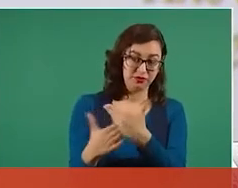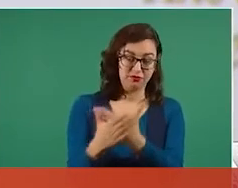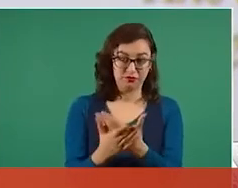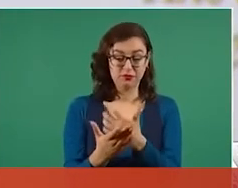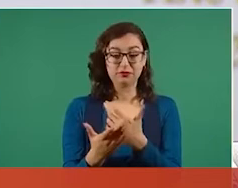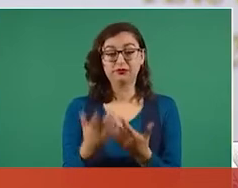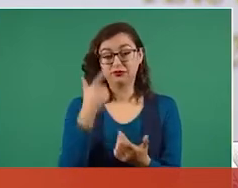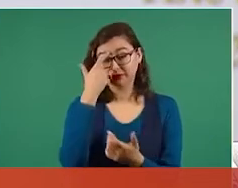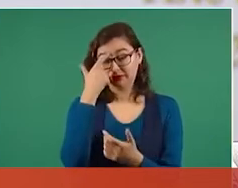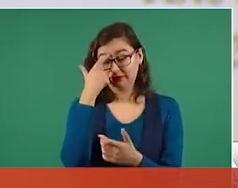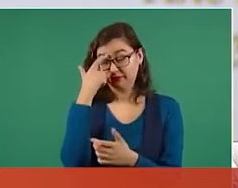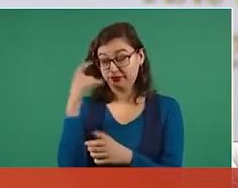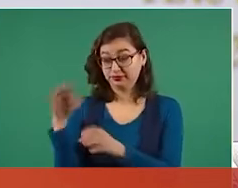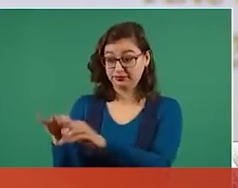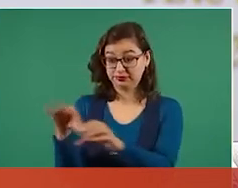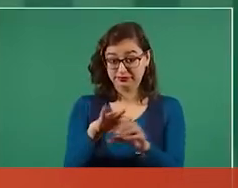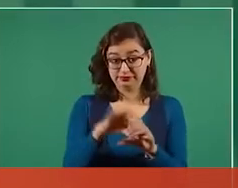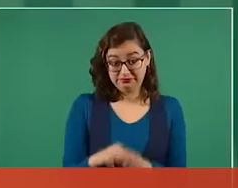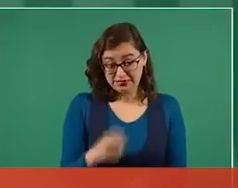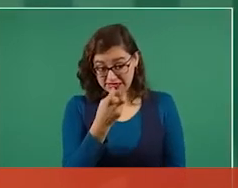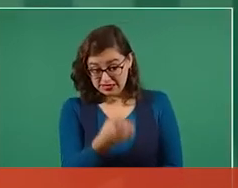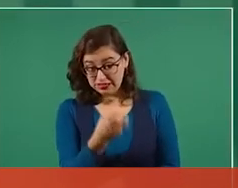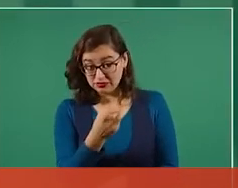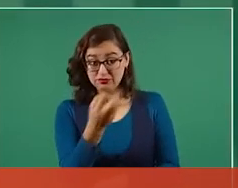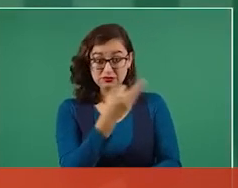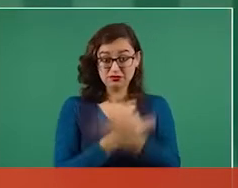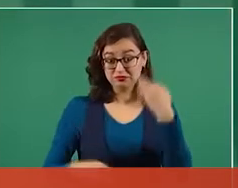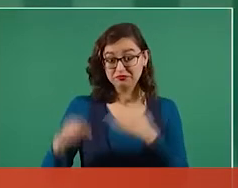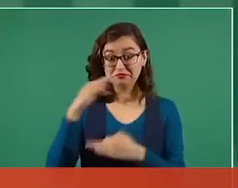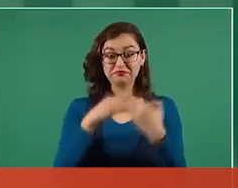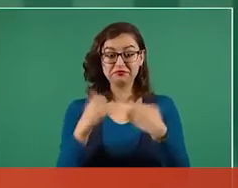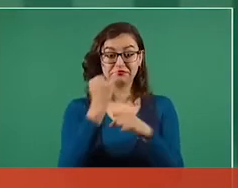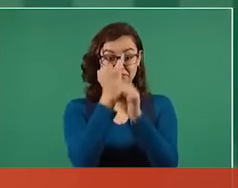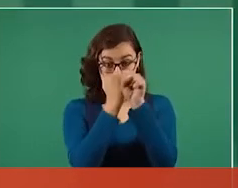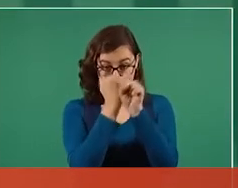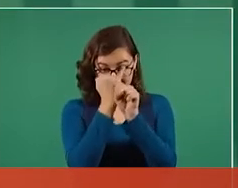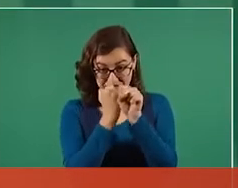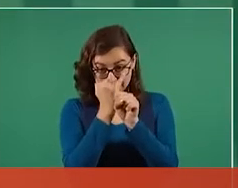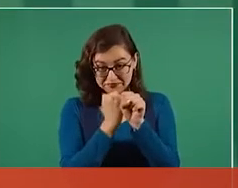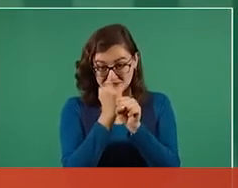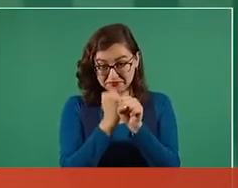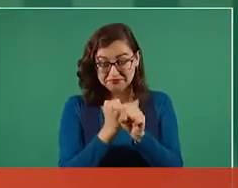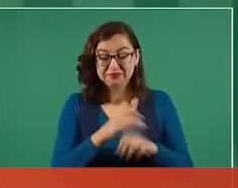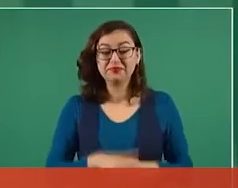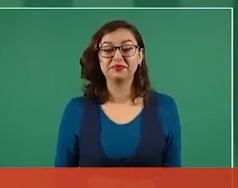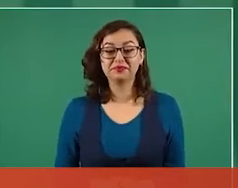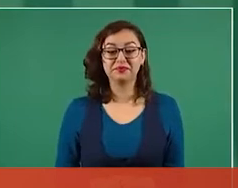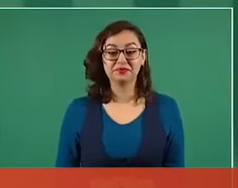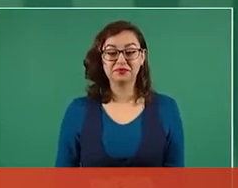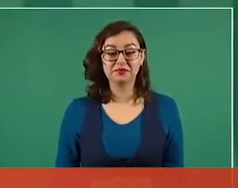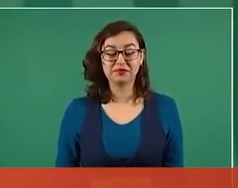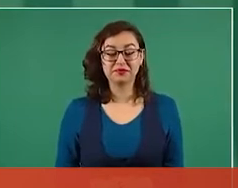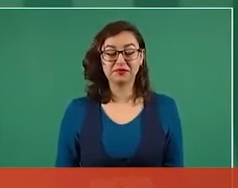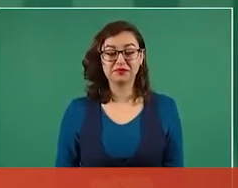para que se investiguen todas estas cosas. Si es que